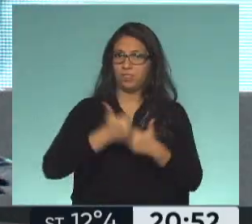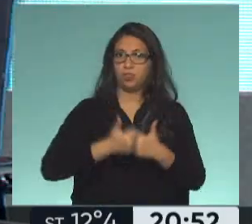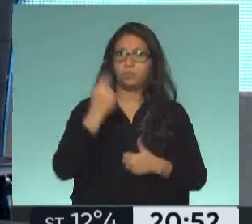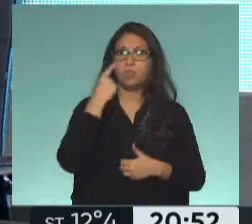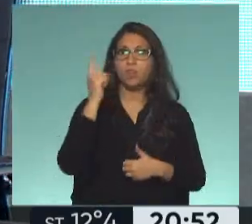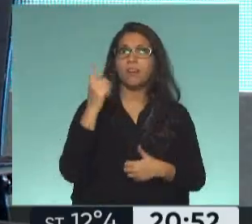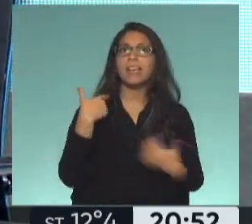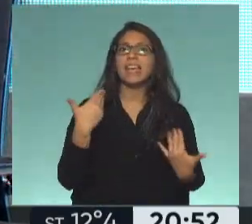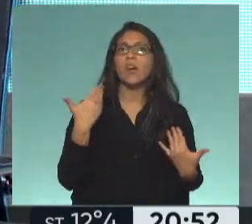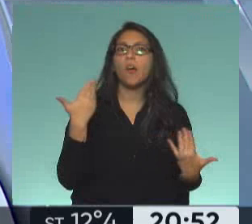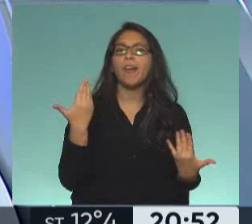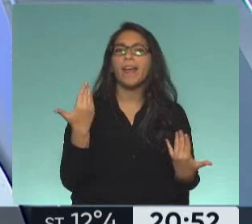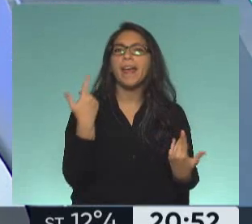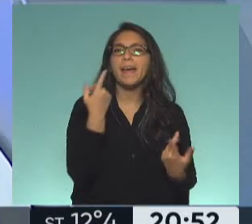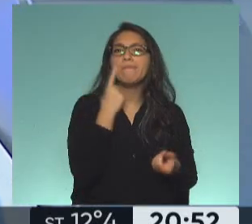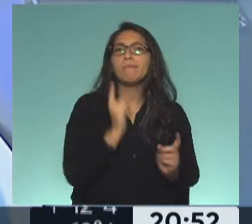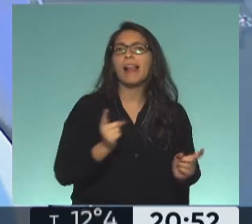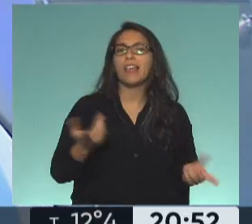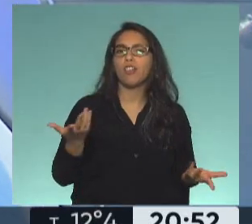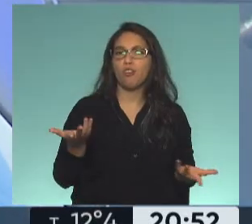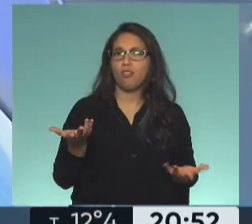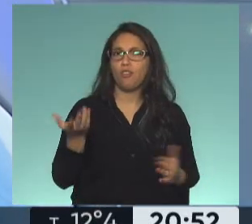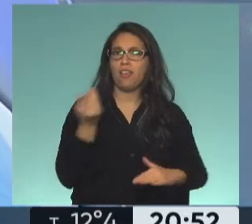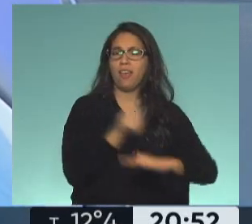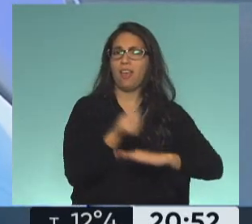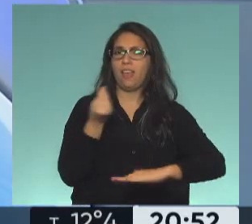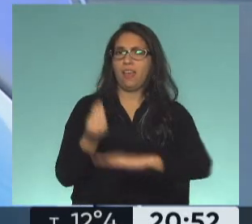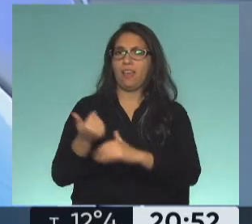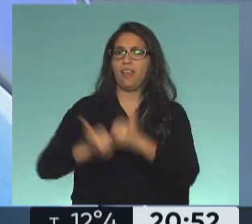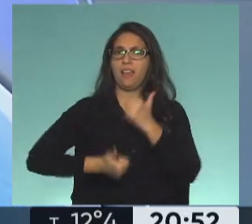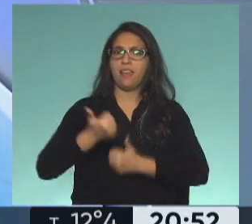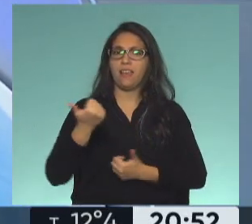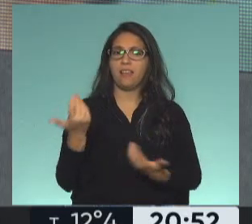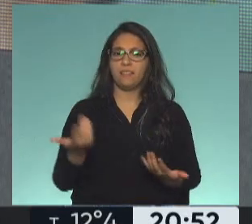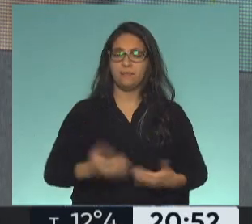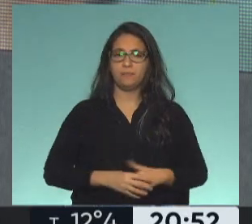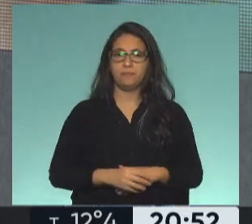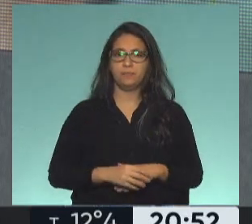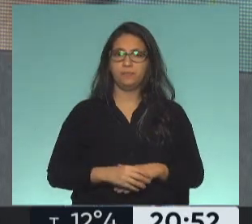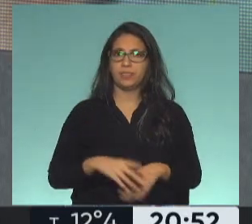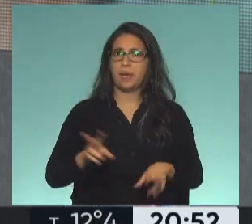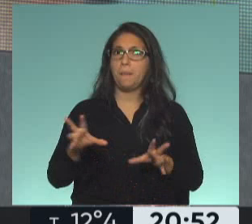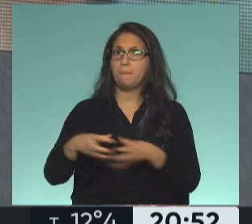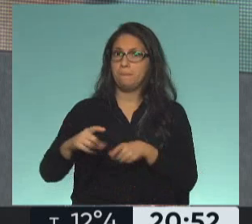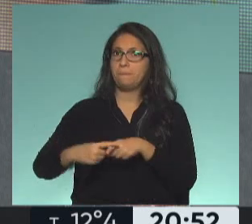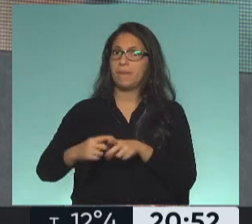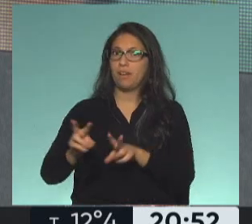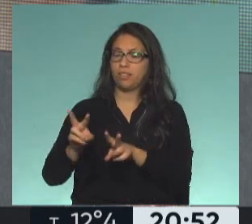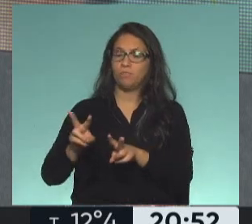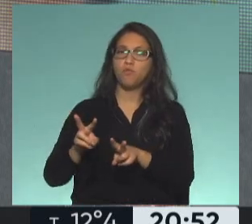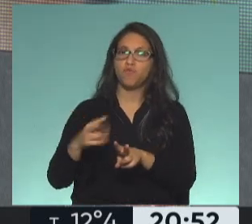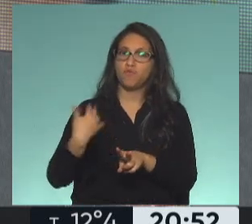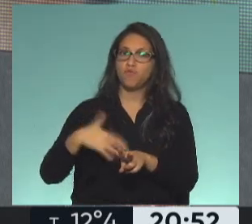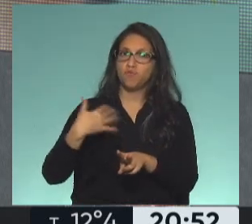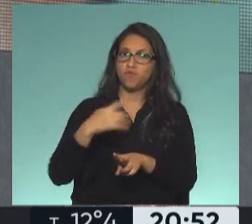juega o no se juega, más allá de la figura? ¿Qué se juega en estas elecciones? Y el peronismo se juega muchísimo